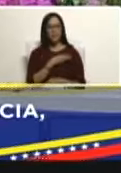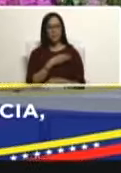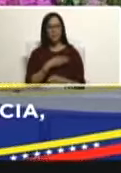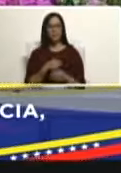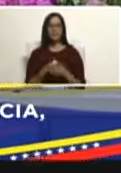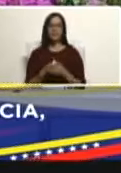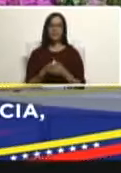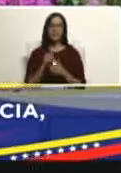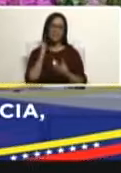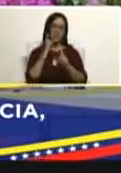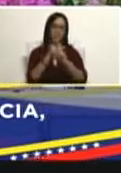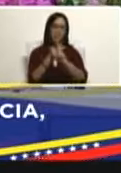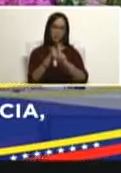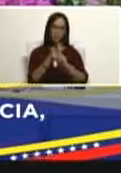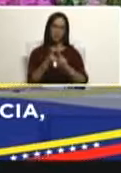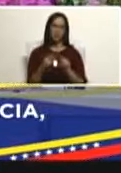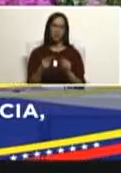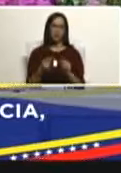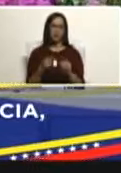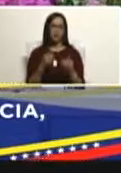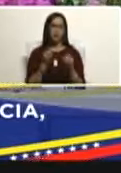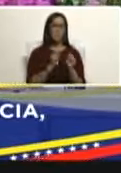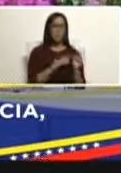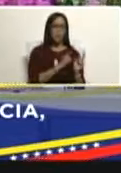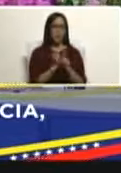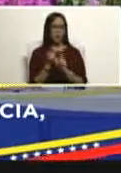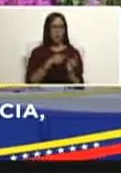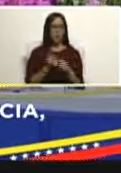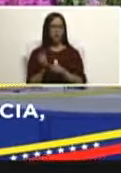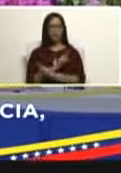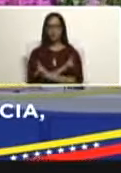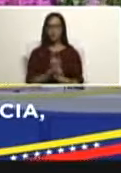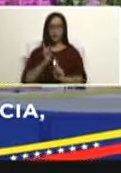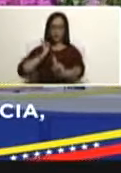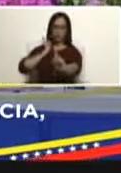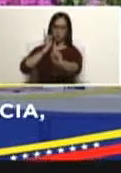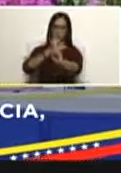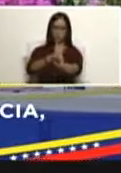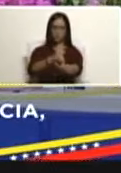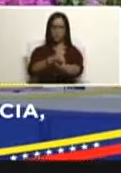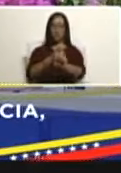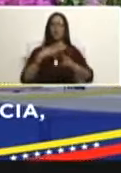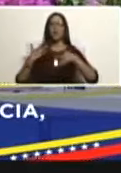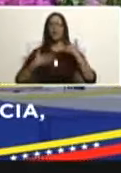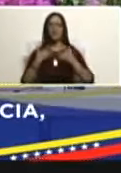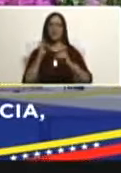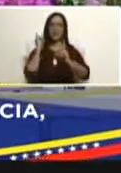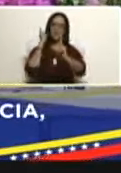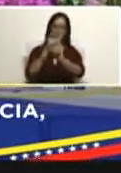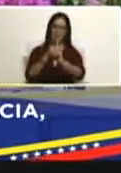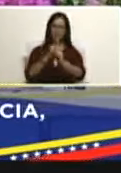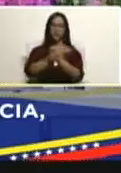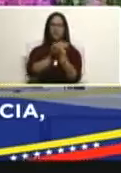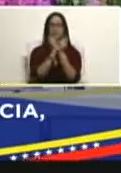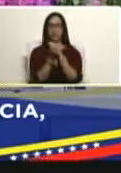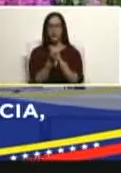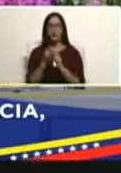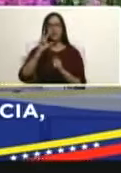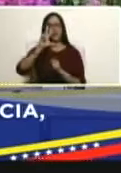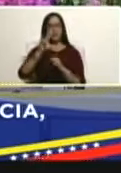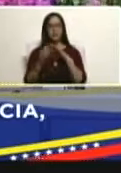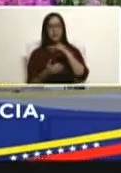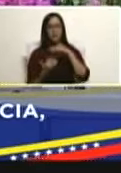objetivo, sin pasar por intermediarios, por burocracia, sino con acciones directas, transformadoras. Tercer